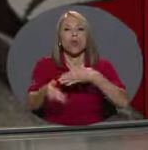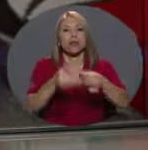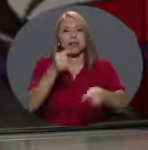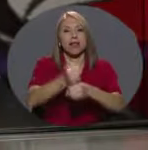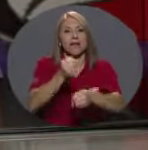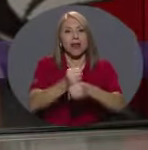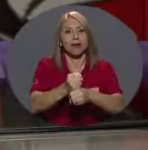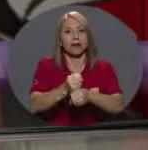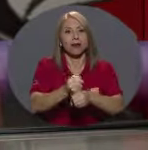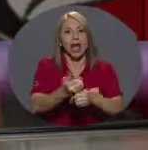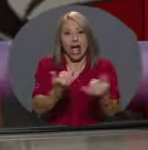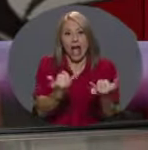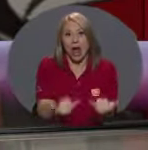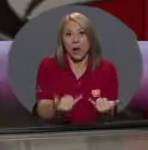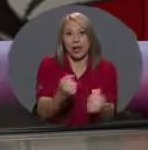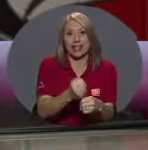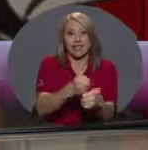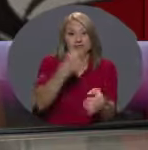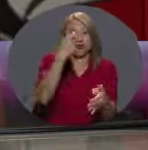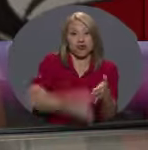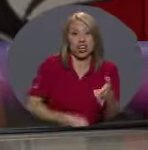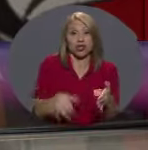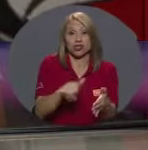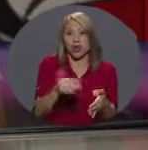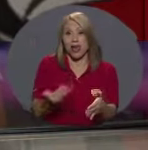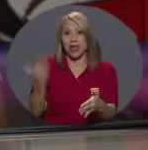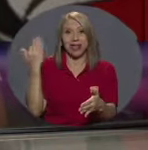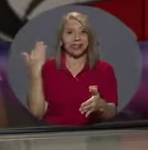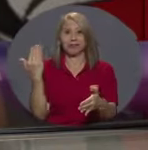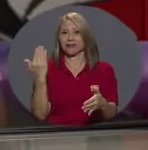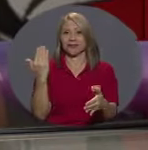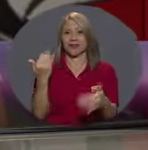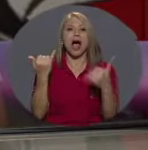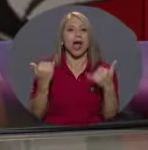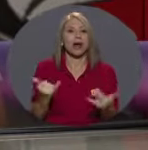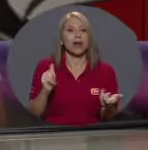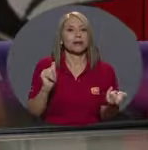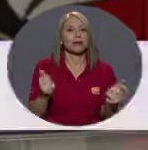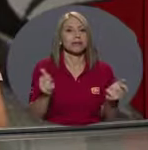son tan rígidos como antes y eso está cambiando. Entonces es una gran